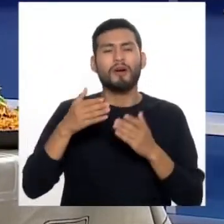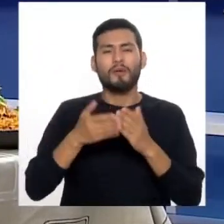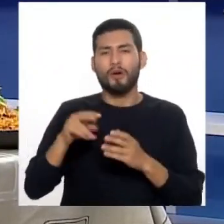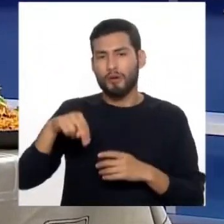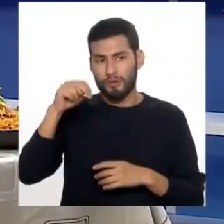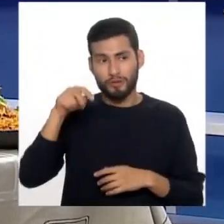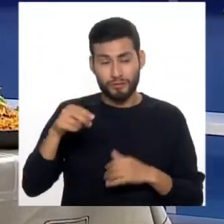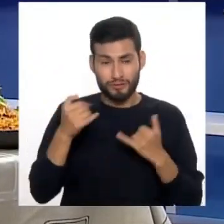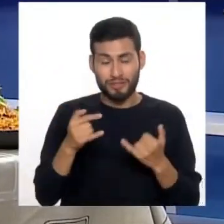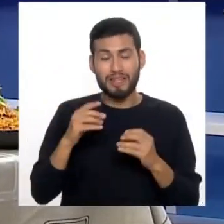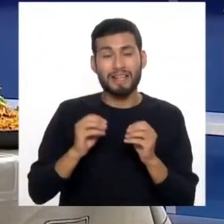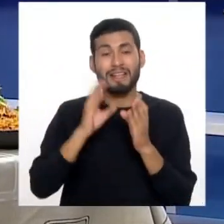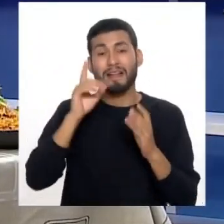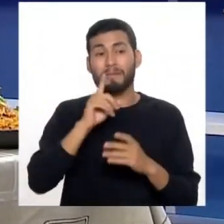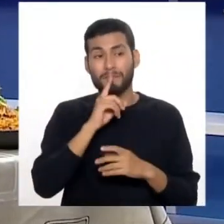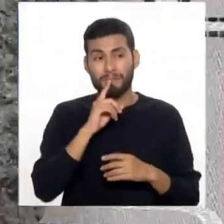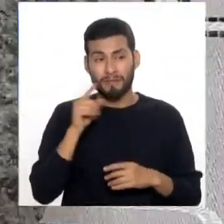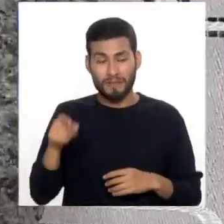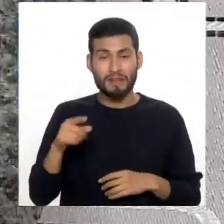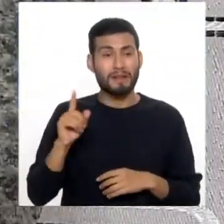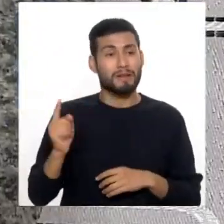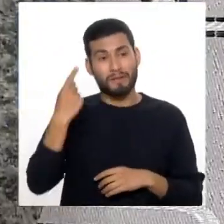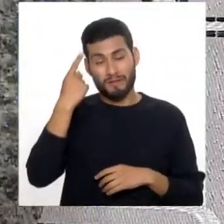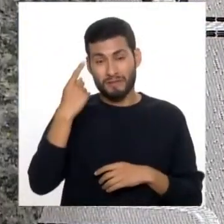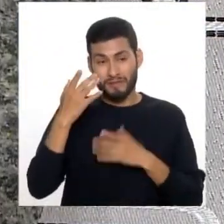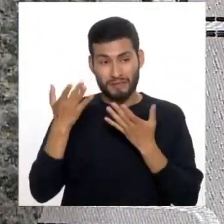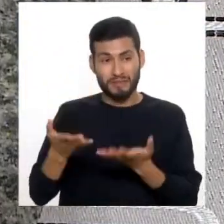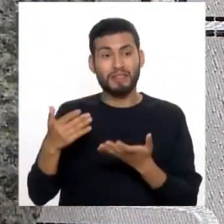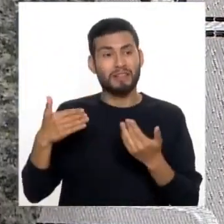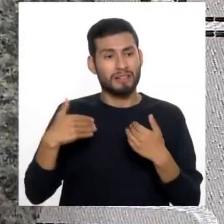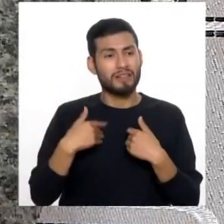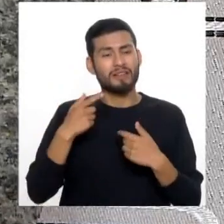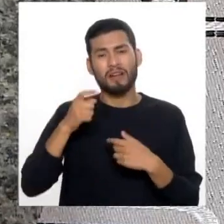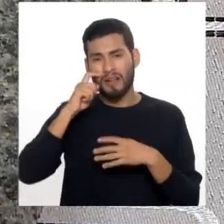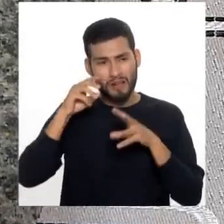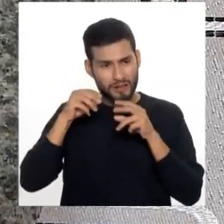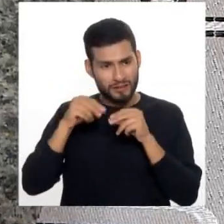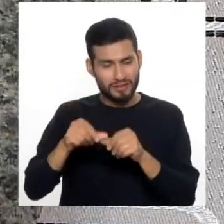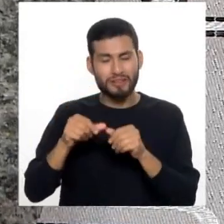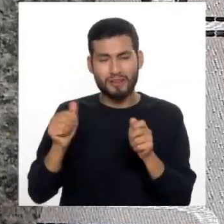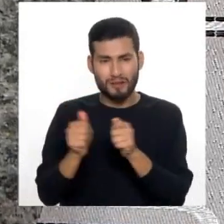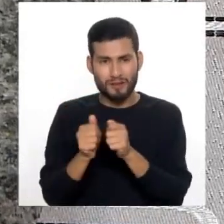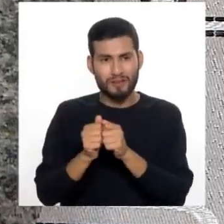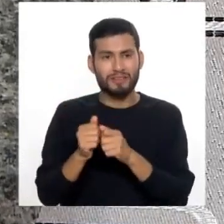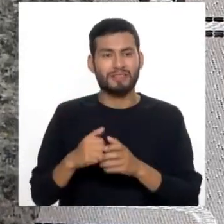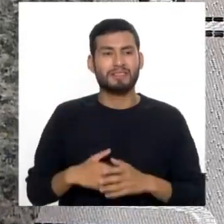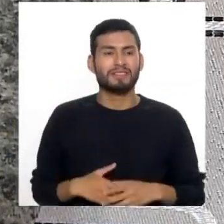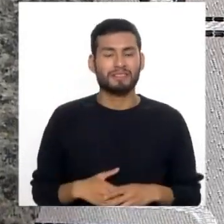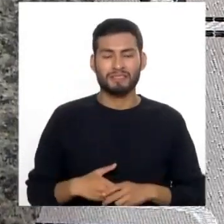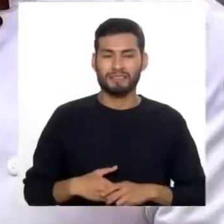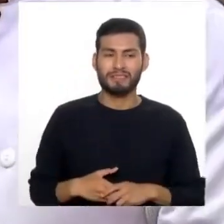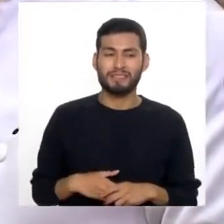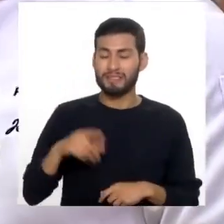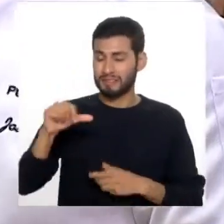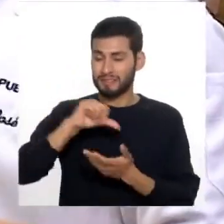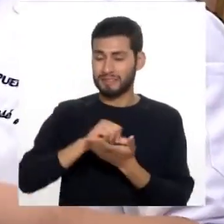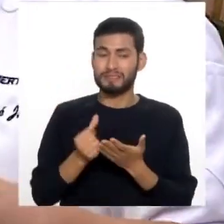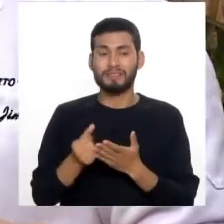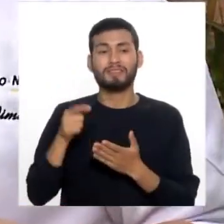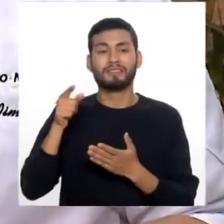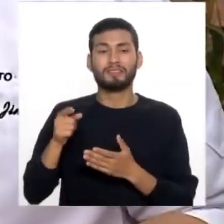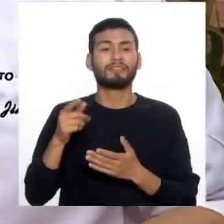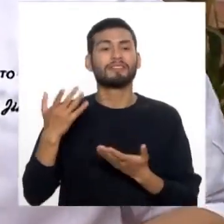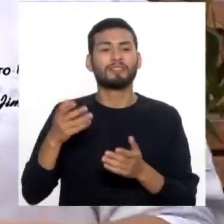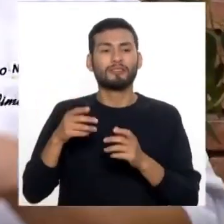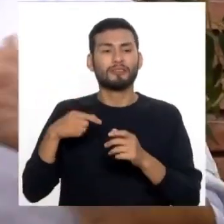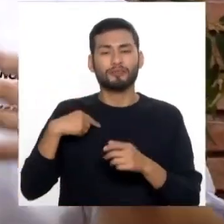van a encontrar el Día del Padre. Uh-huh. En primera línea, acompañado de su cevichito clásico. Como buen catador. El arroz Puerto Norte.